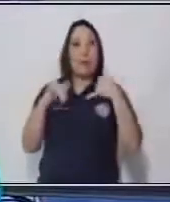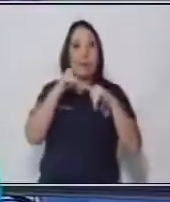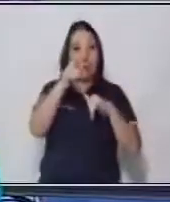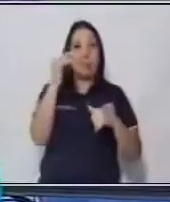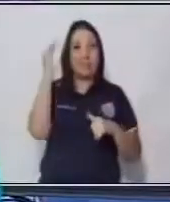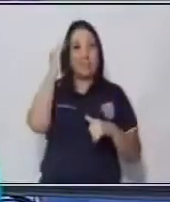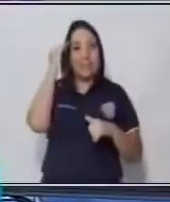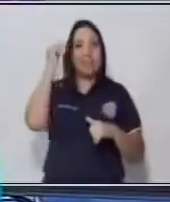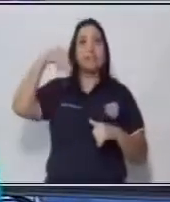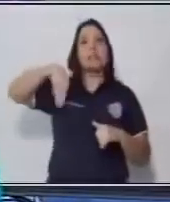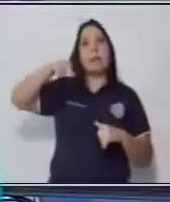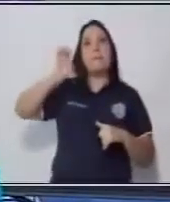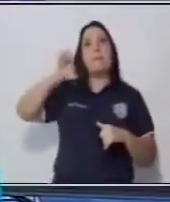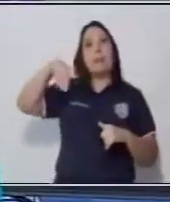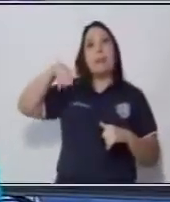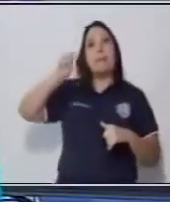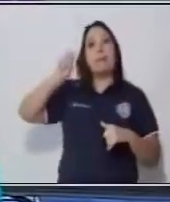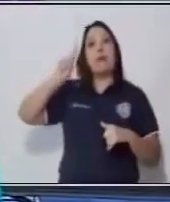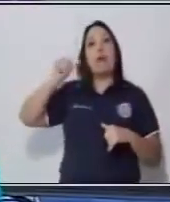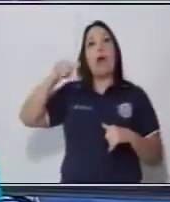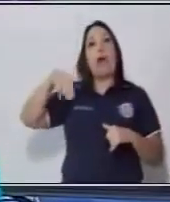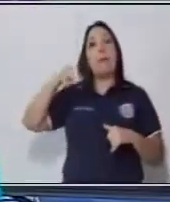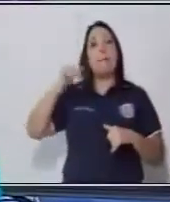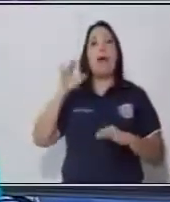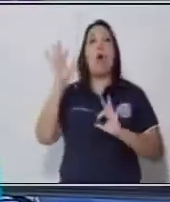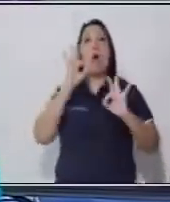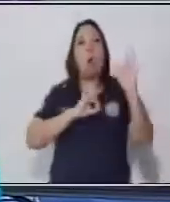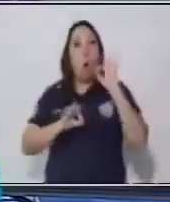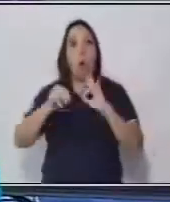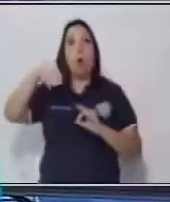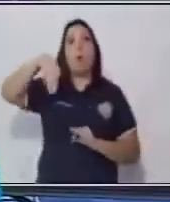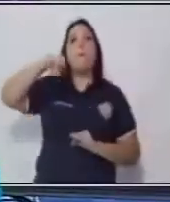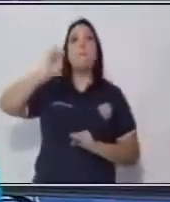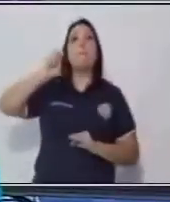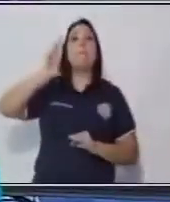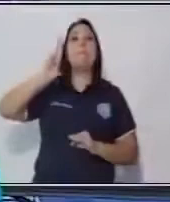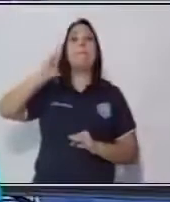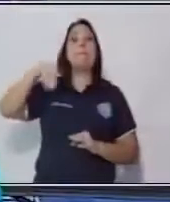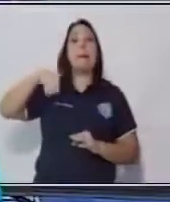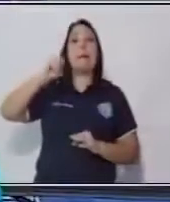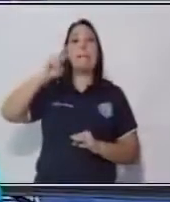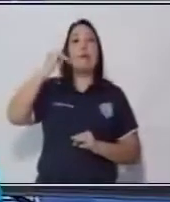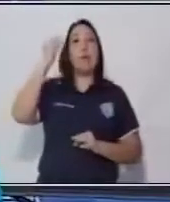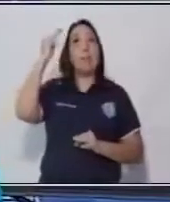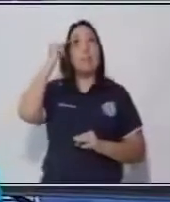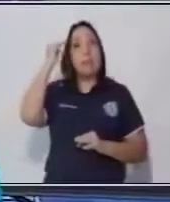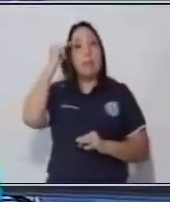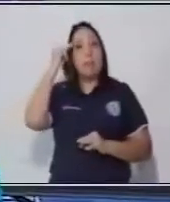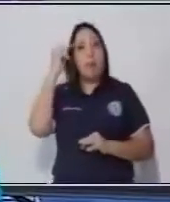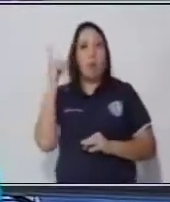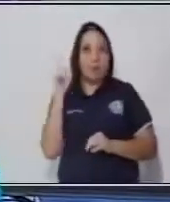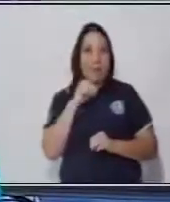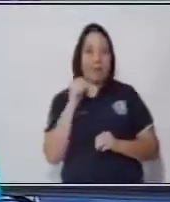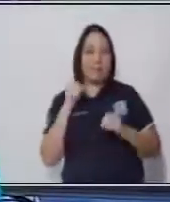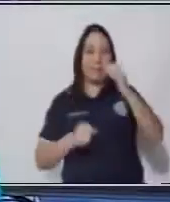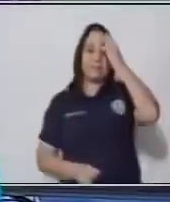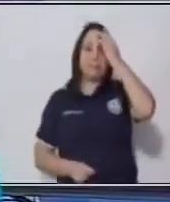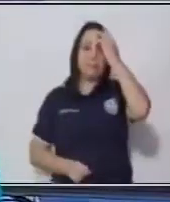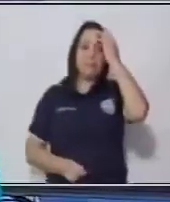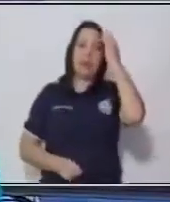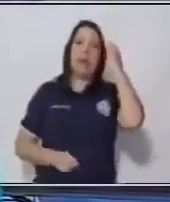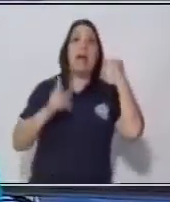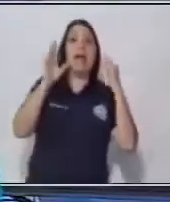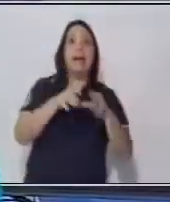un memorama, son las famosas memorias, ¿ya? Hay memoria de imágenes, de letras, de números. Entonces